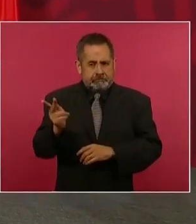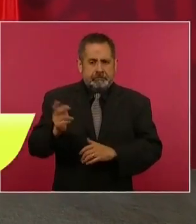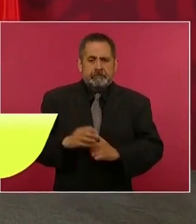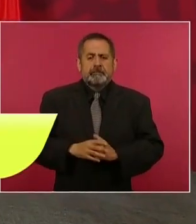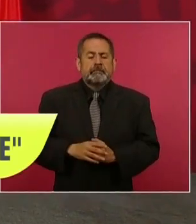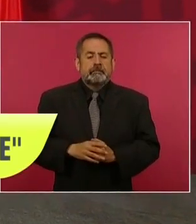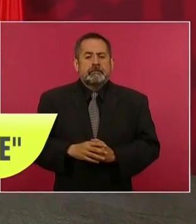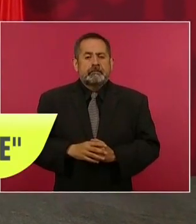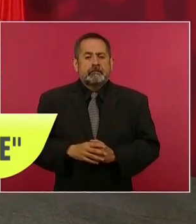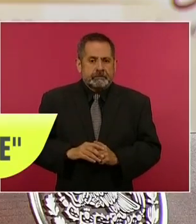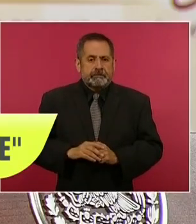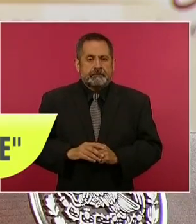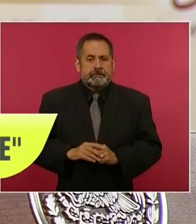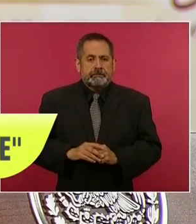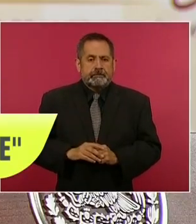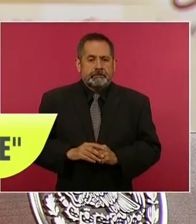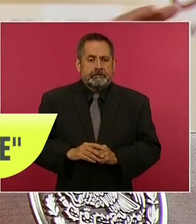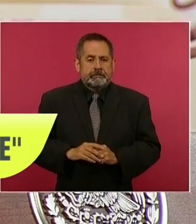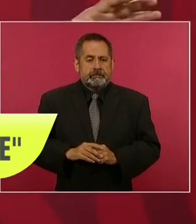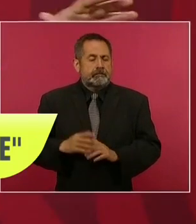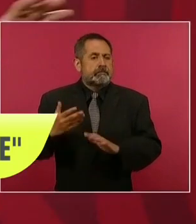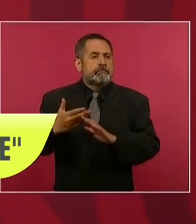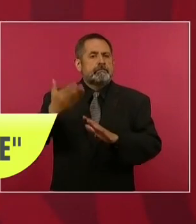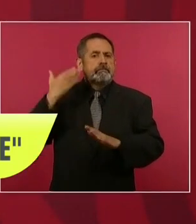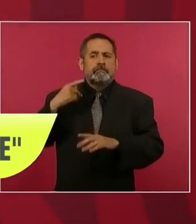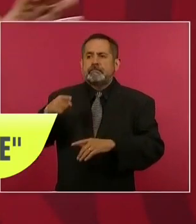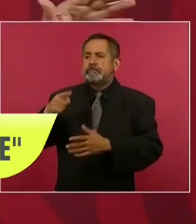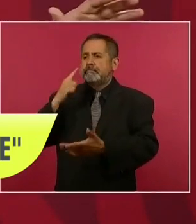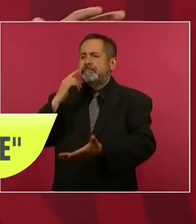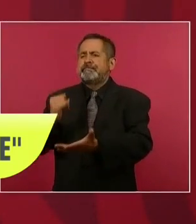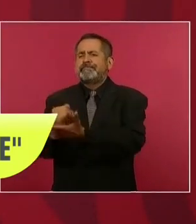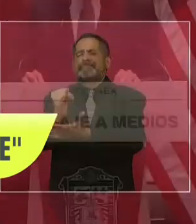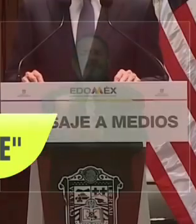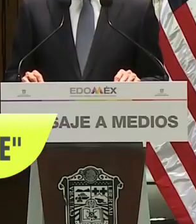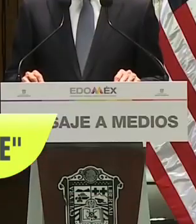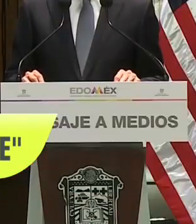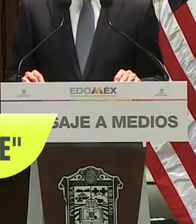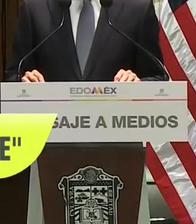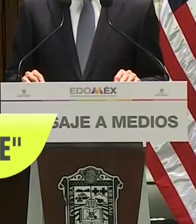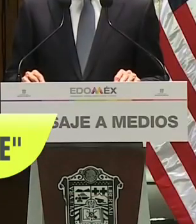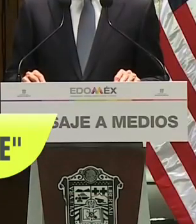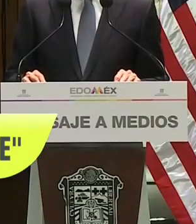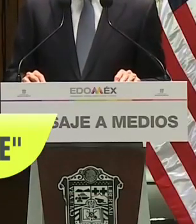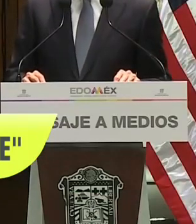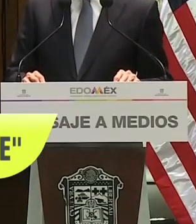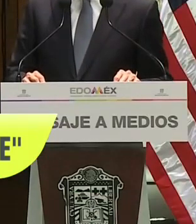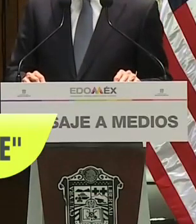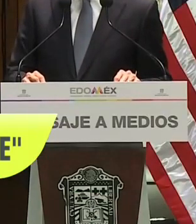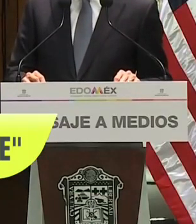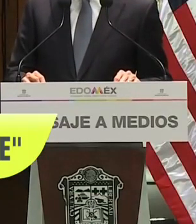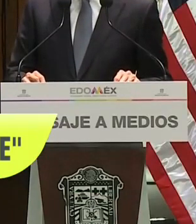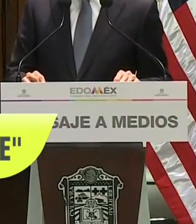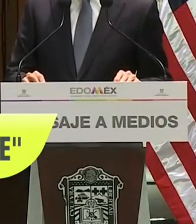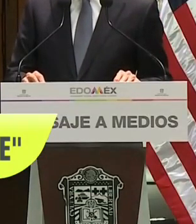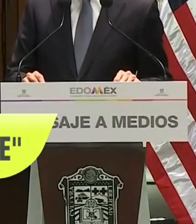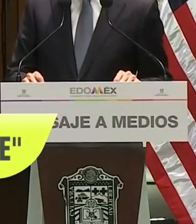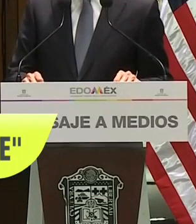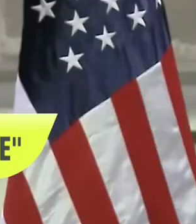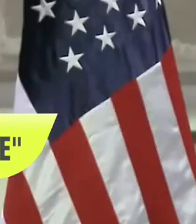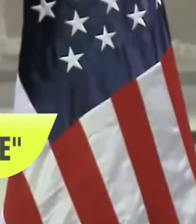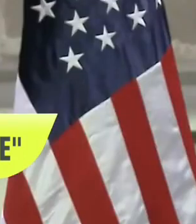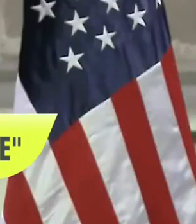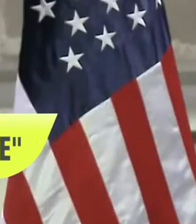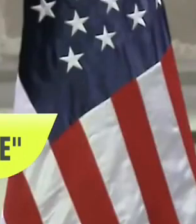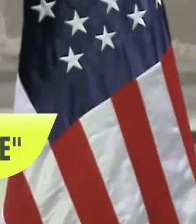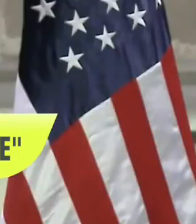los países del continente, sobre todo los que se había dicho que los van a excluir, que es Venezuela, Cuba y Nicaragua, el embajador de Estados Unidos en México, Ken